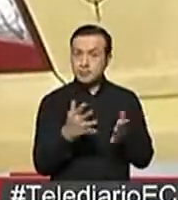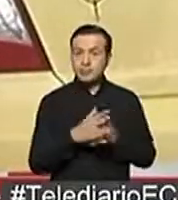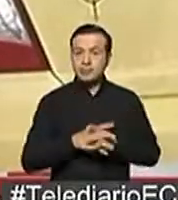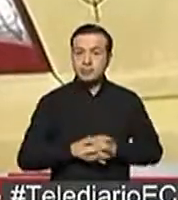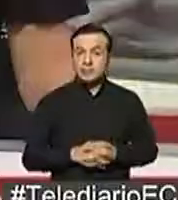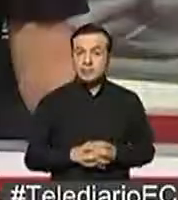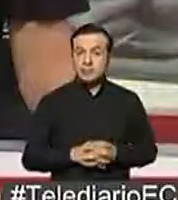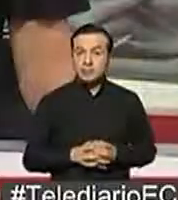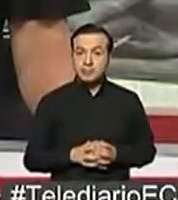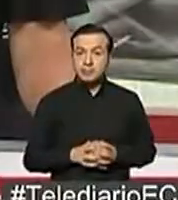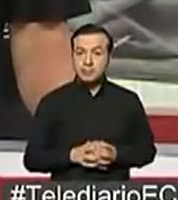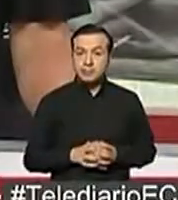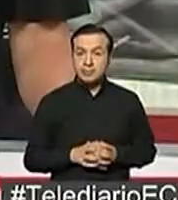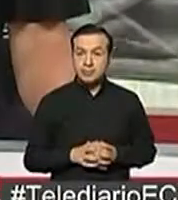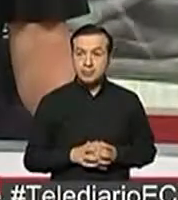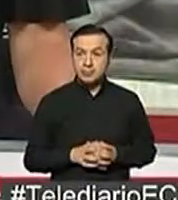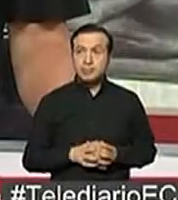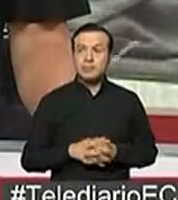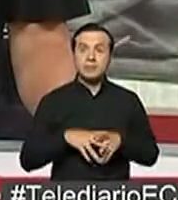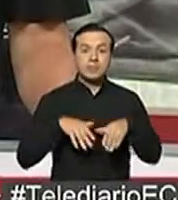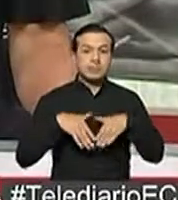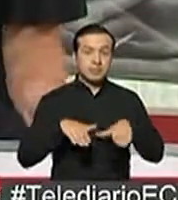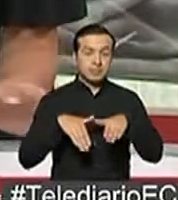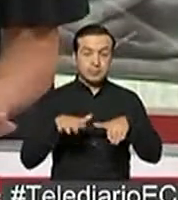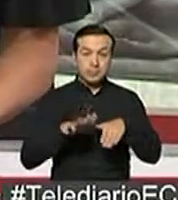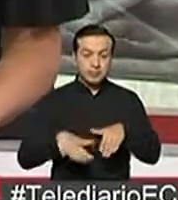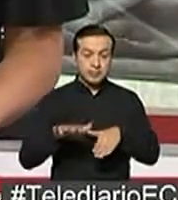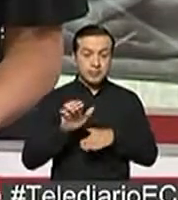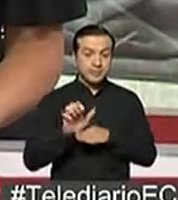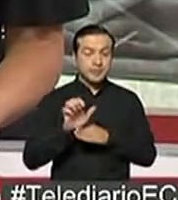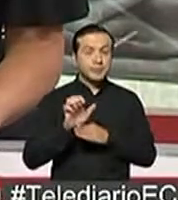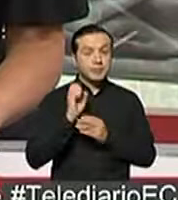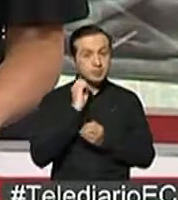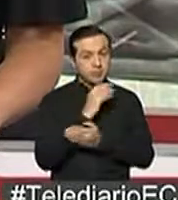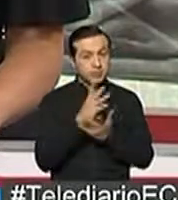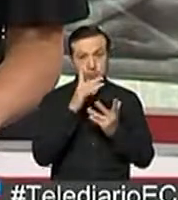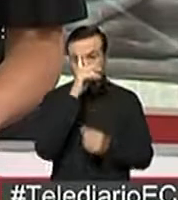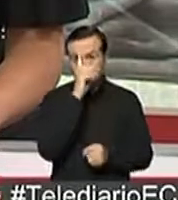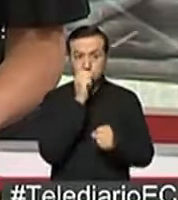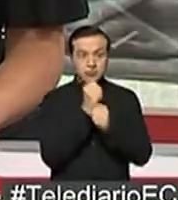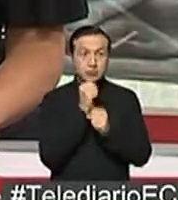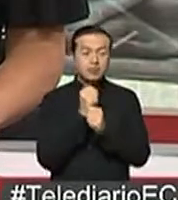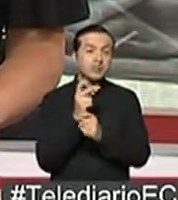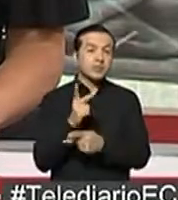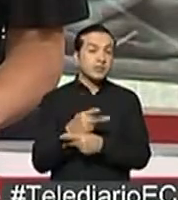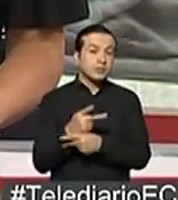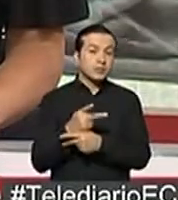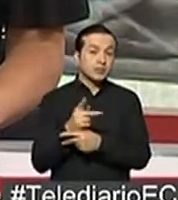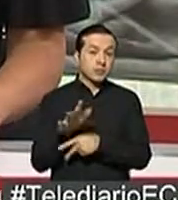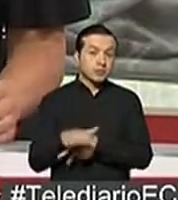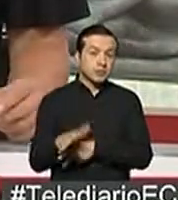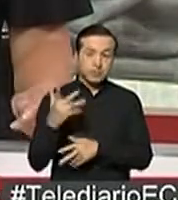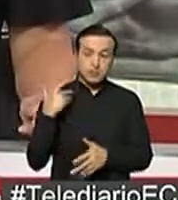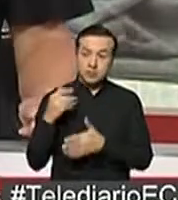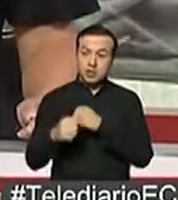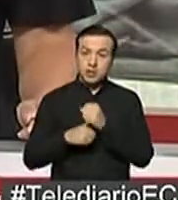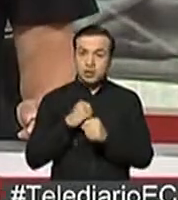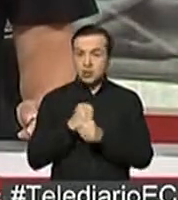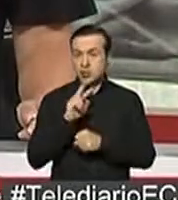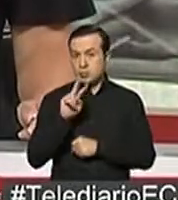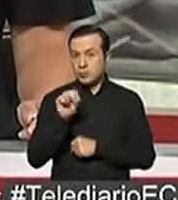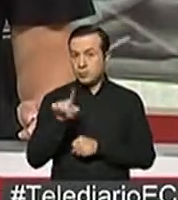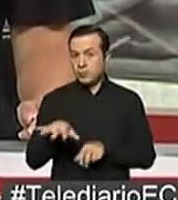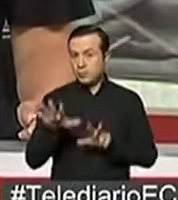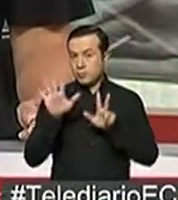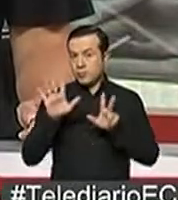Públicos. La industria textil del Ecuador presentó cifras de empleo y producción que se generaron en el sector desde el año 2018.